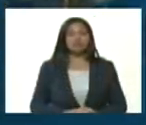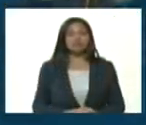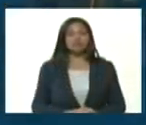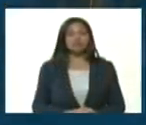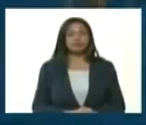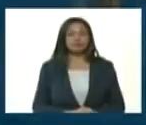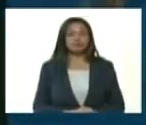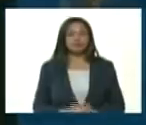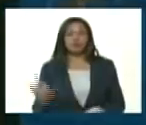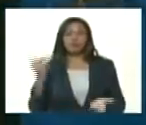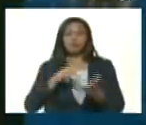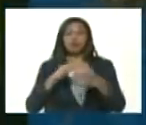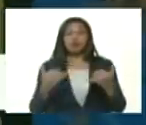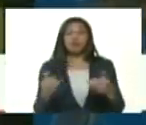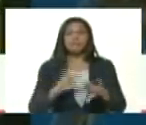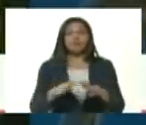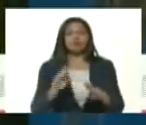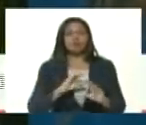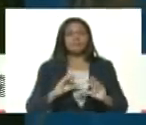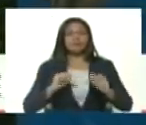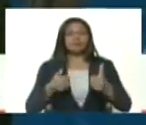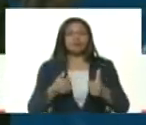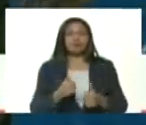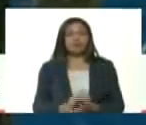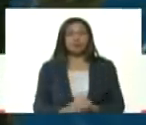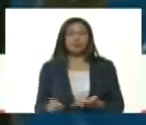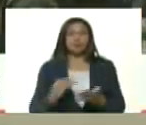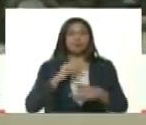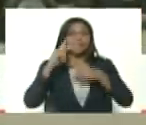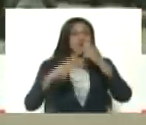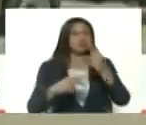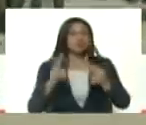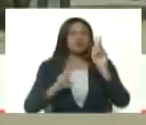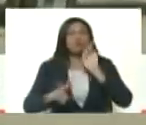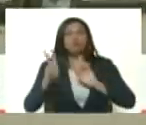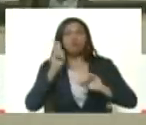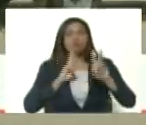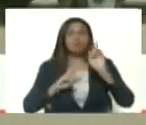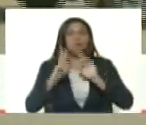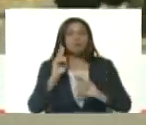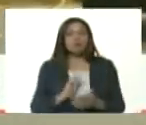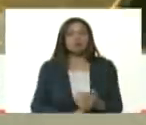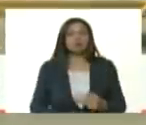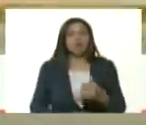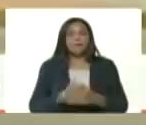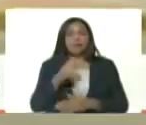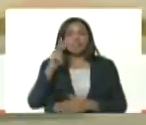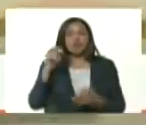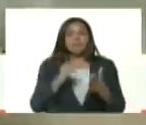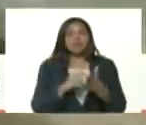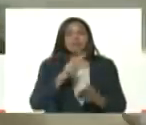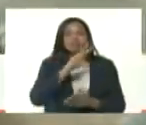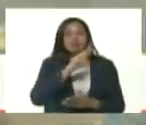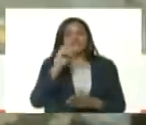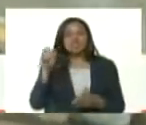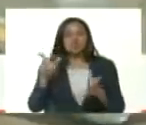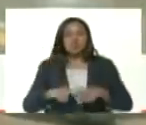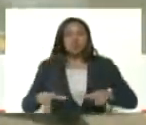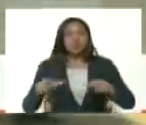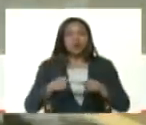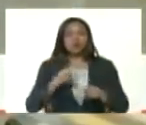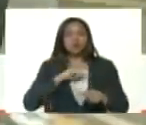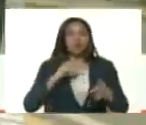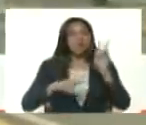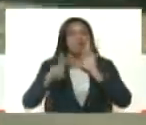Y estamos acá, presidente, porque estamos iniciando otro proceso de desinfección. Ya son más de 2.200 espacios que